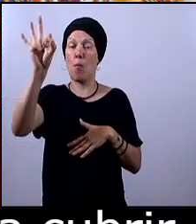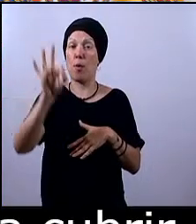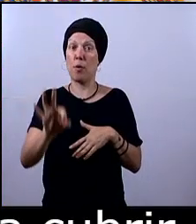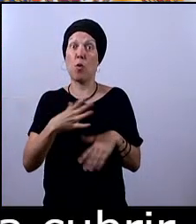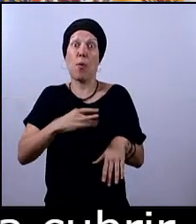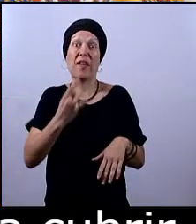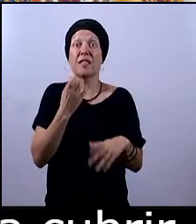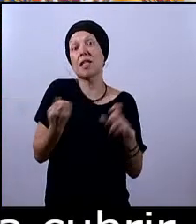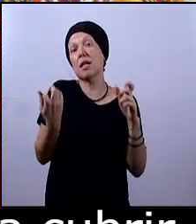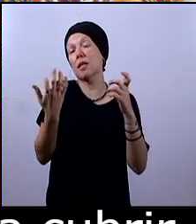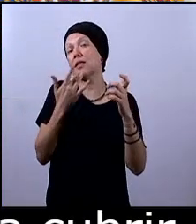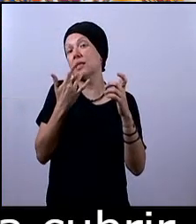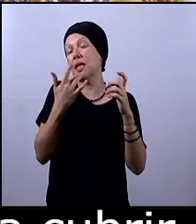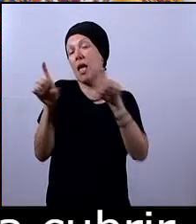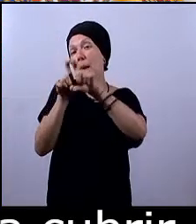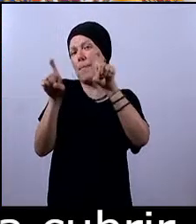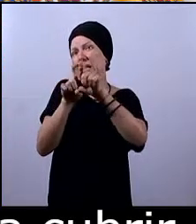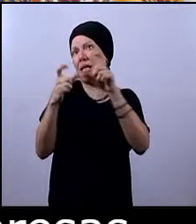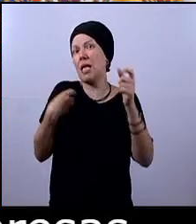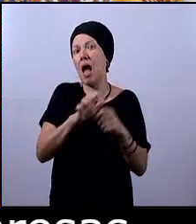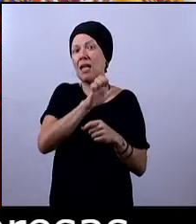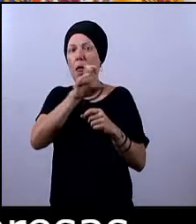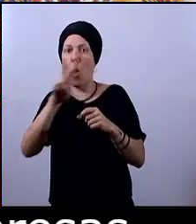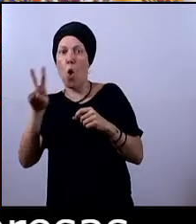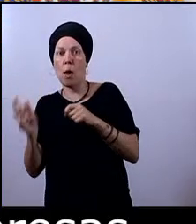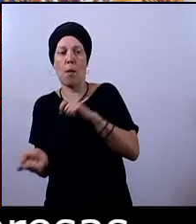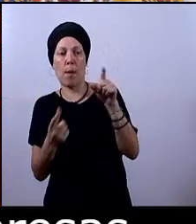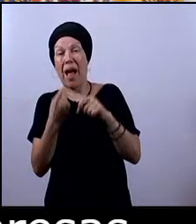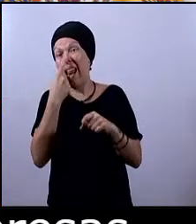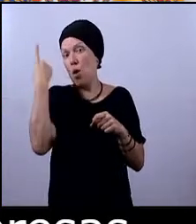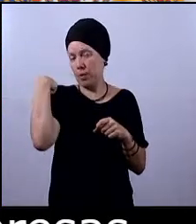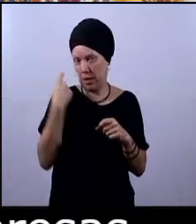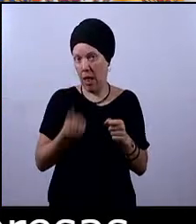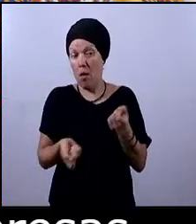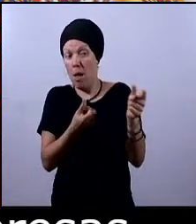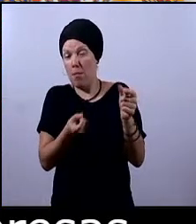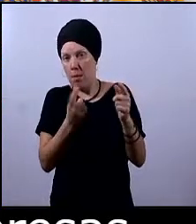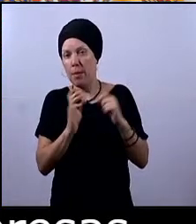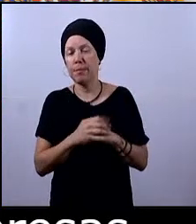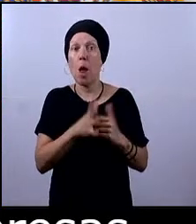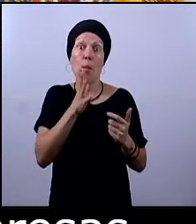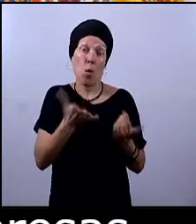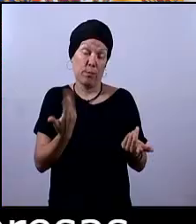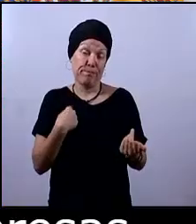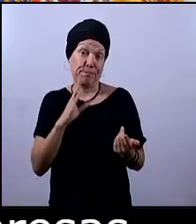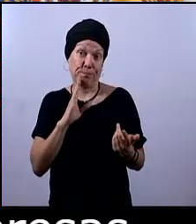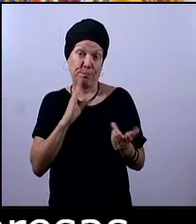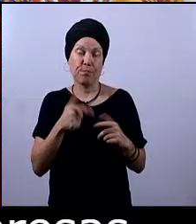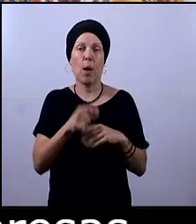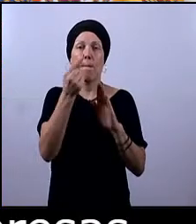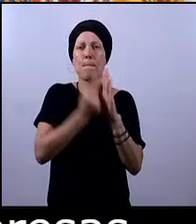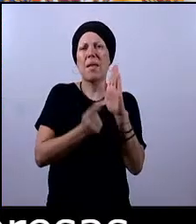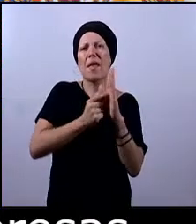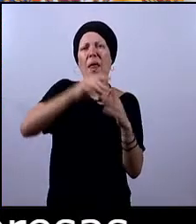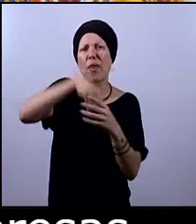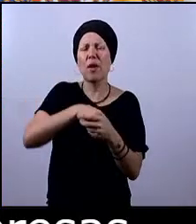empresas que hayan exportado a Estados Unidos el año pasado, ya que, como decía, esta medida se enmarca dentro del